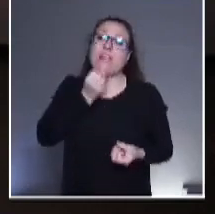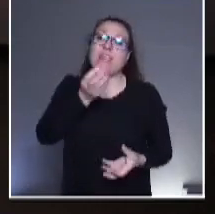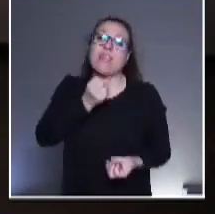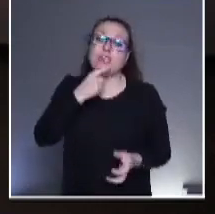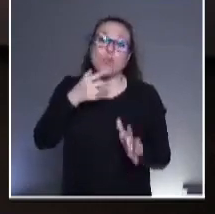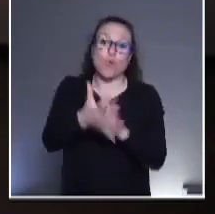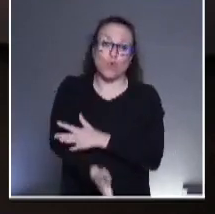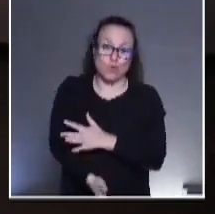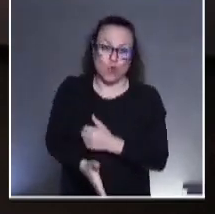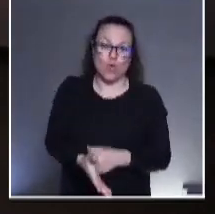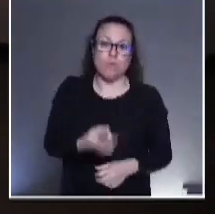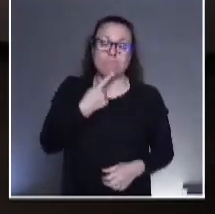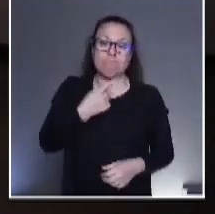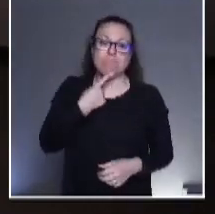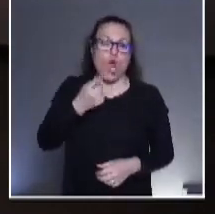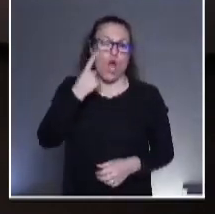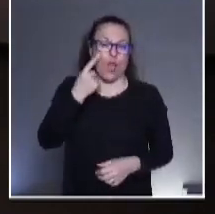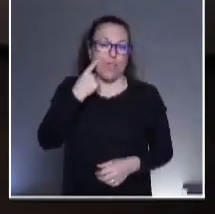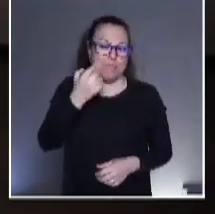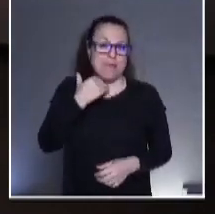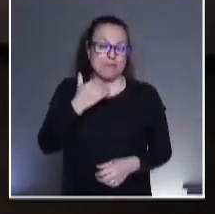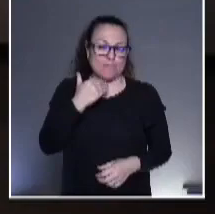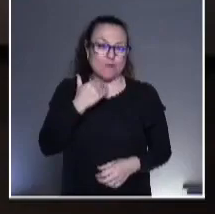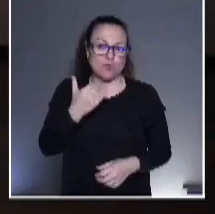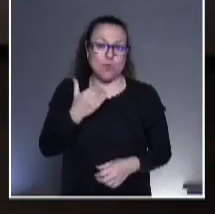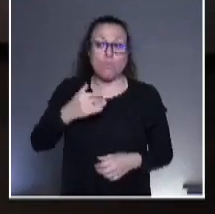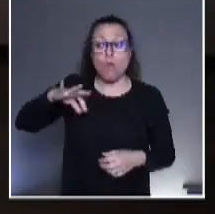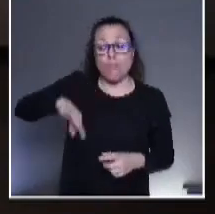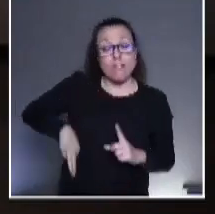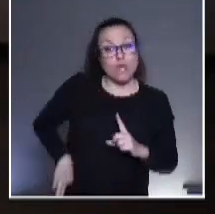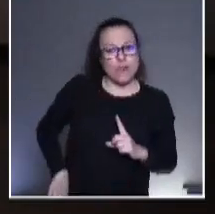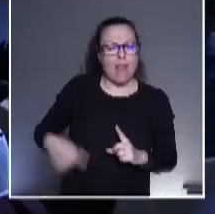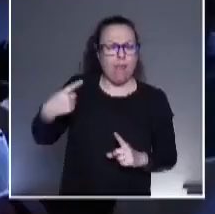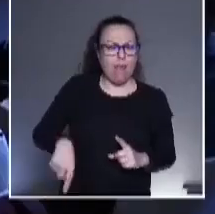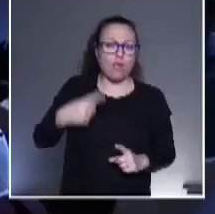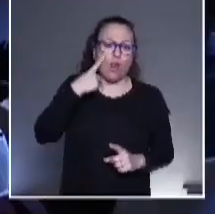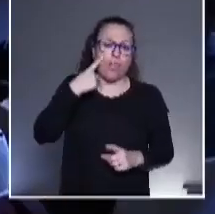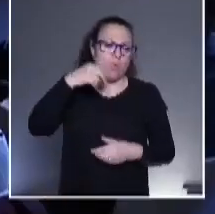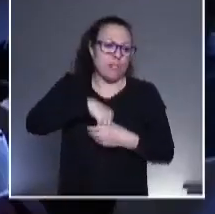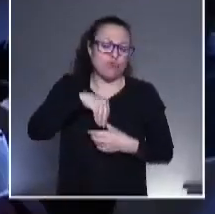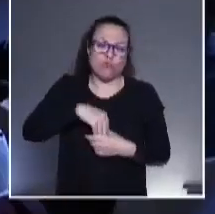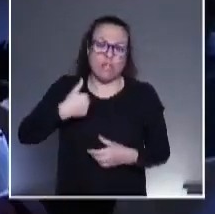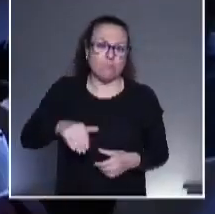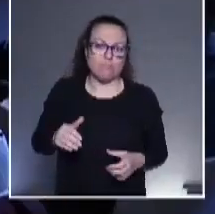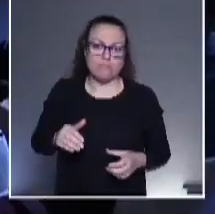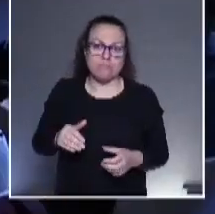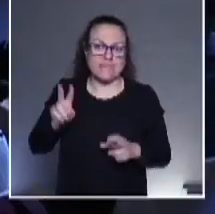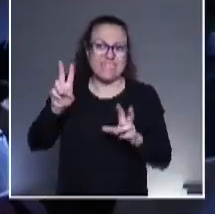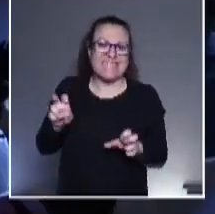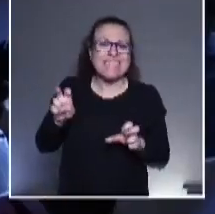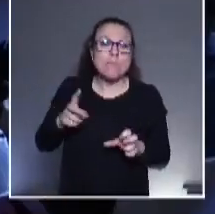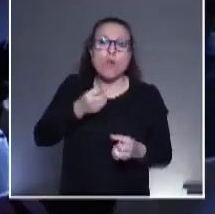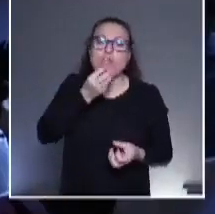discurso, conocimiento, ¿no? Sabemos muy bien que los profesionales tienen un conocimiento implícito del tipo